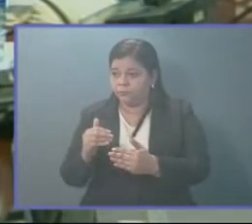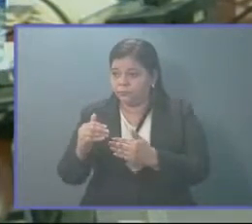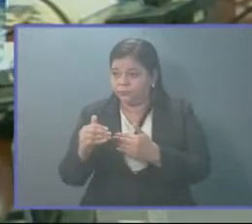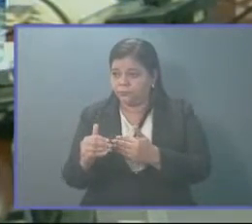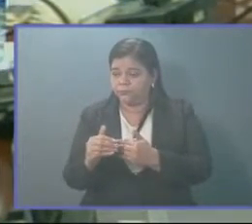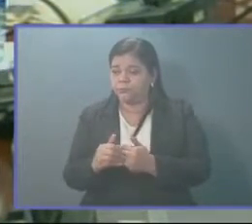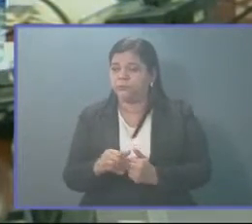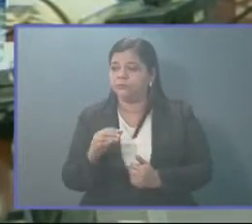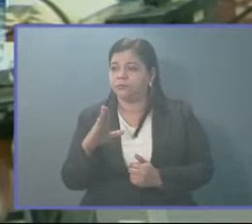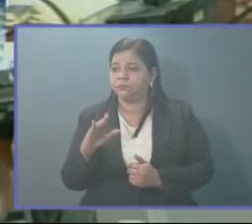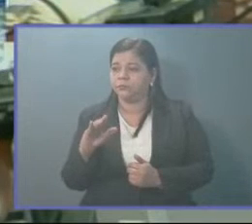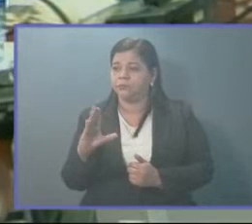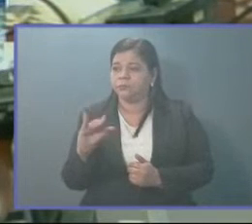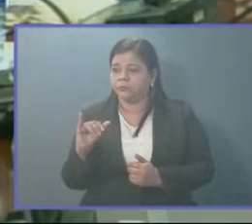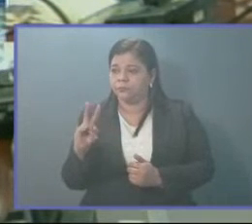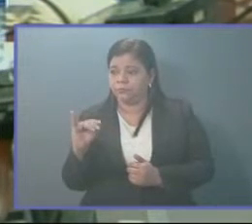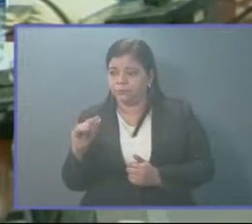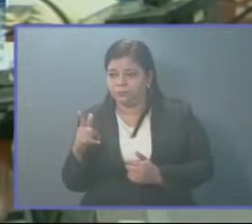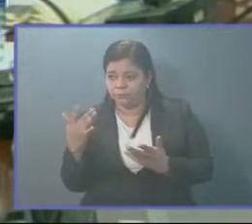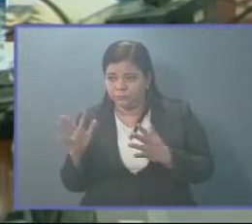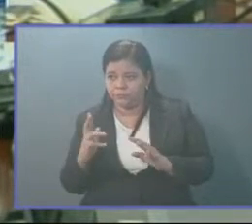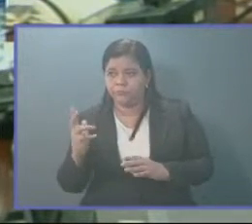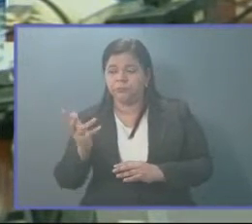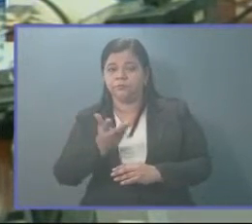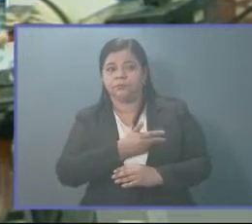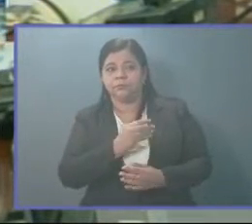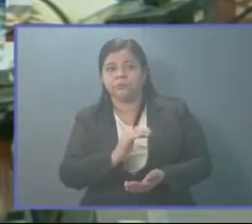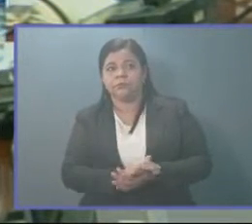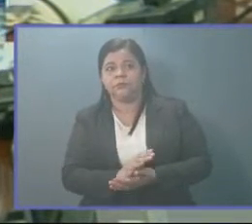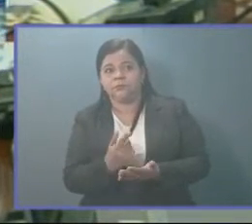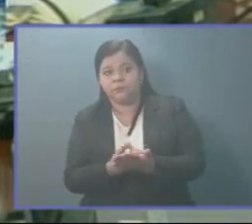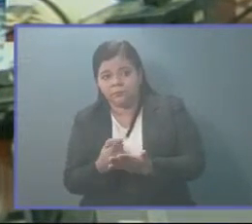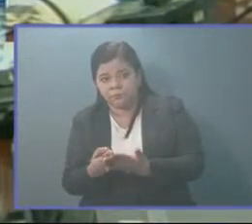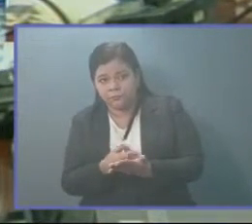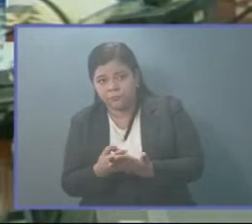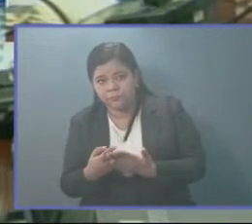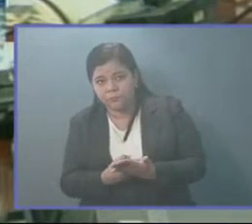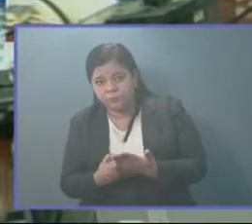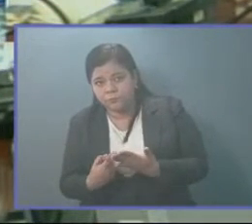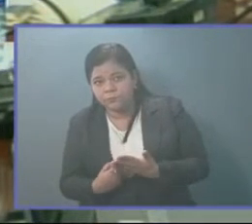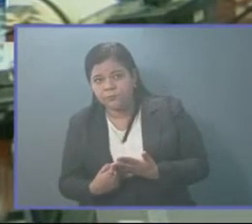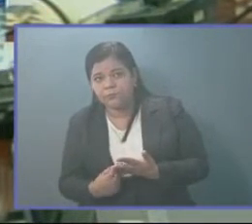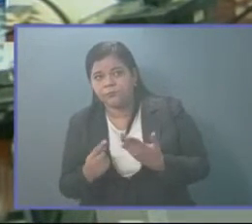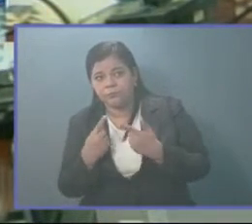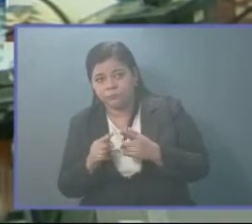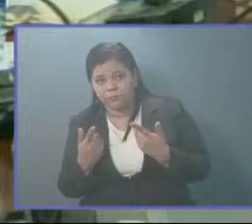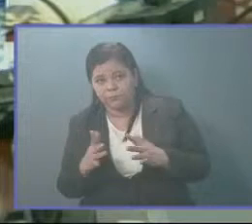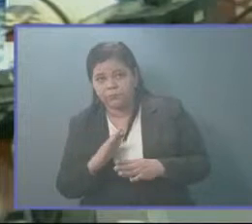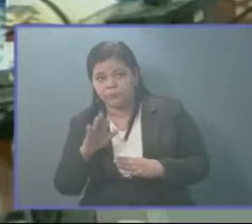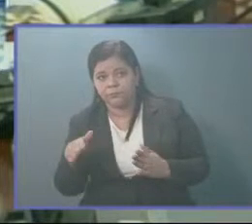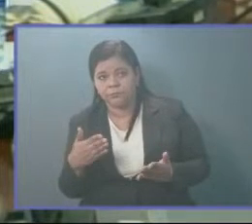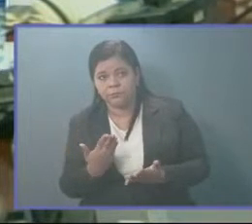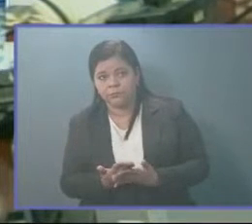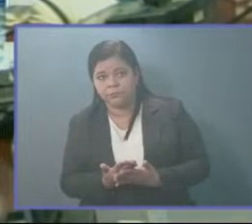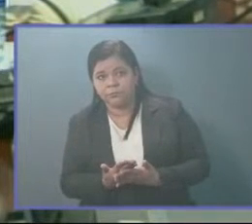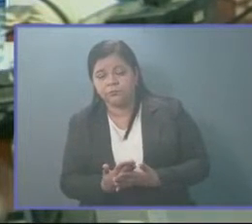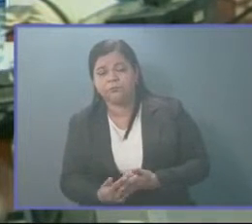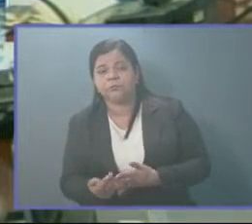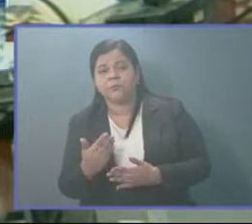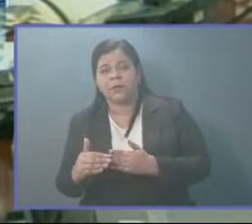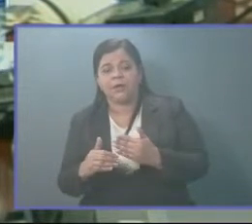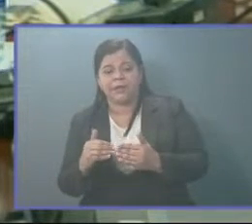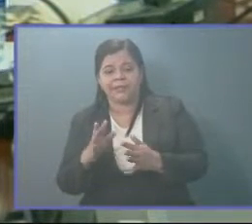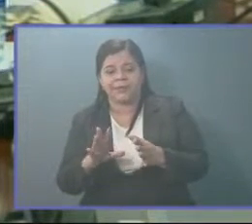laboral, llamémosle así, estamos discutiendo o vamos a empezar a discutir los procedimientos